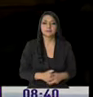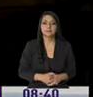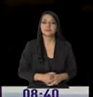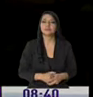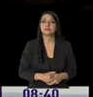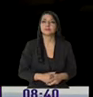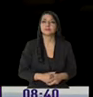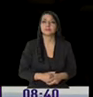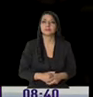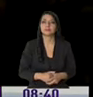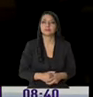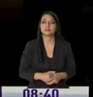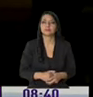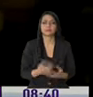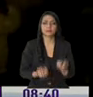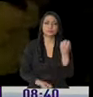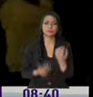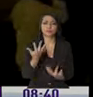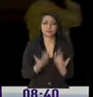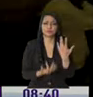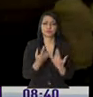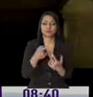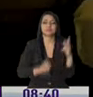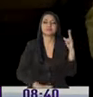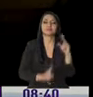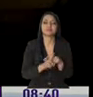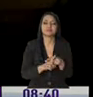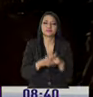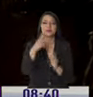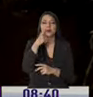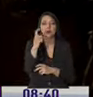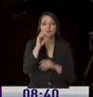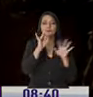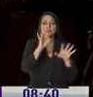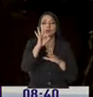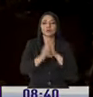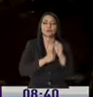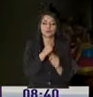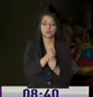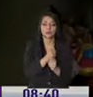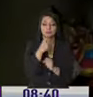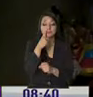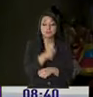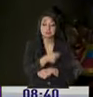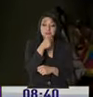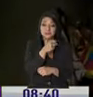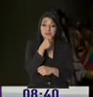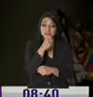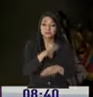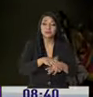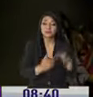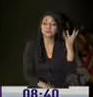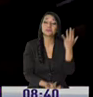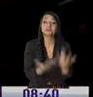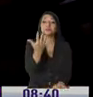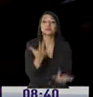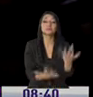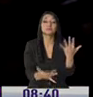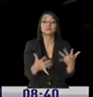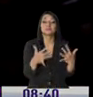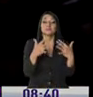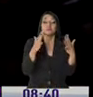Las llamas sorprendieron a Jacinto Suntaxi, de 78 años. El hombre de la tercera edad murió tras la inhalación de dióxido de carbono producto del